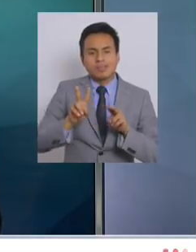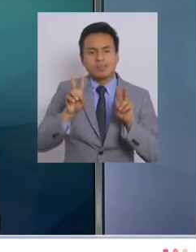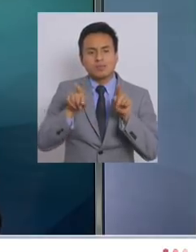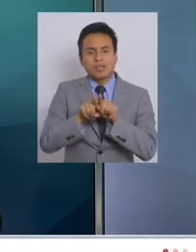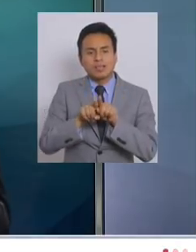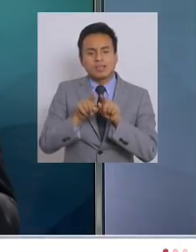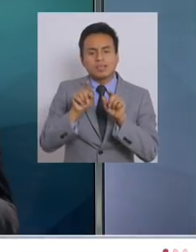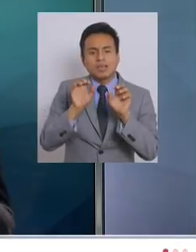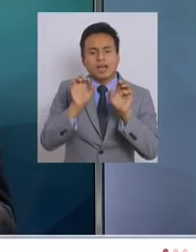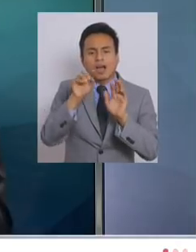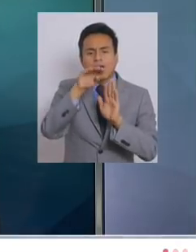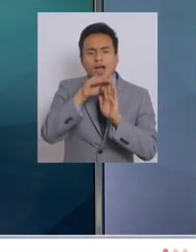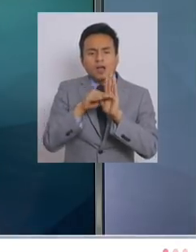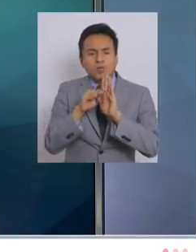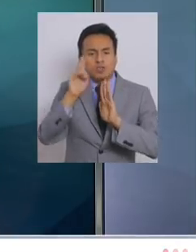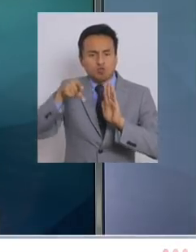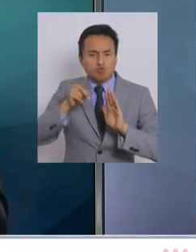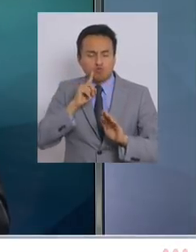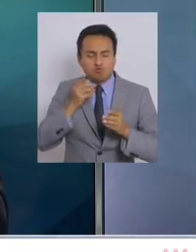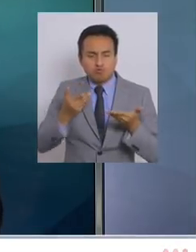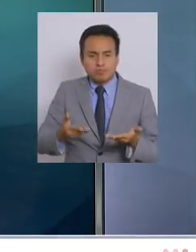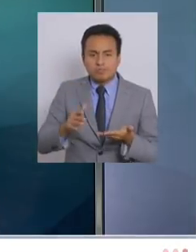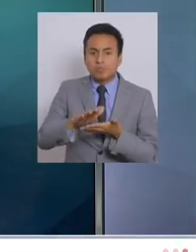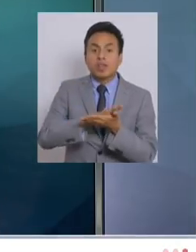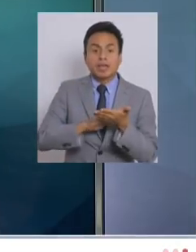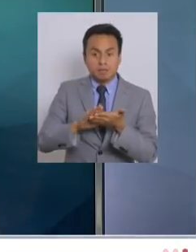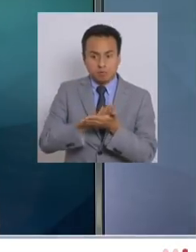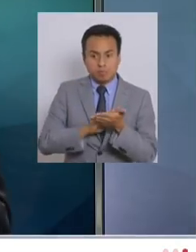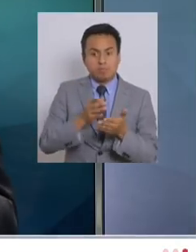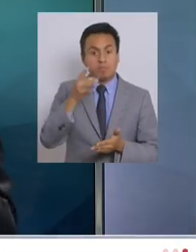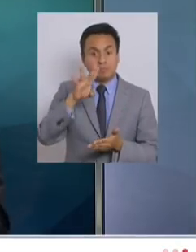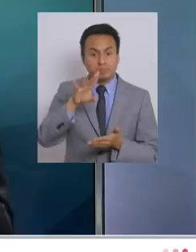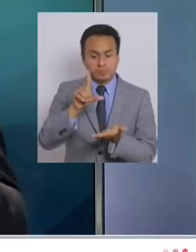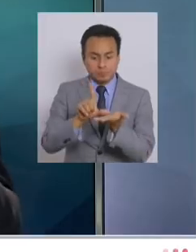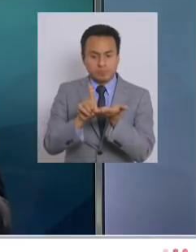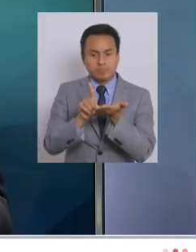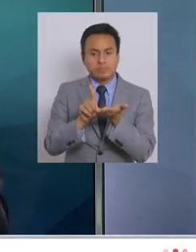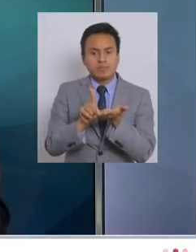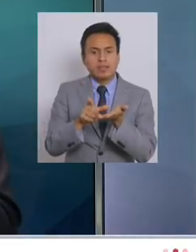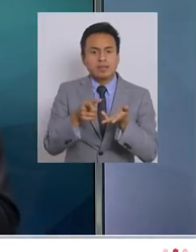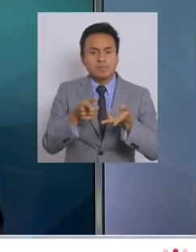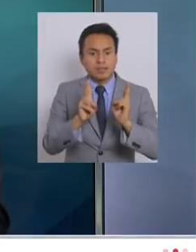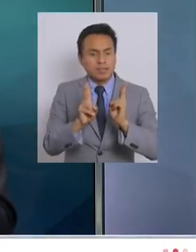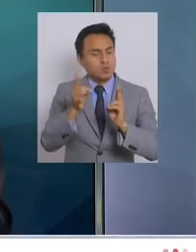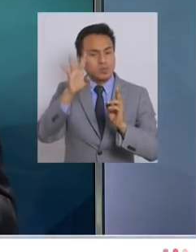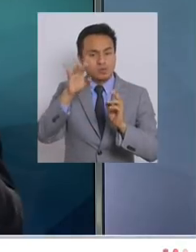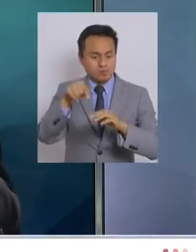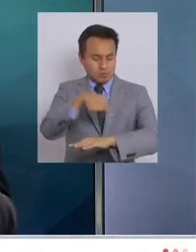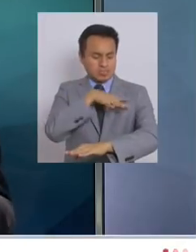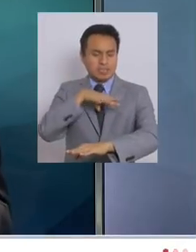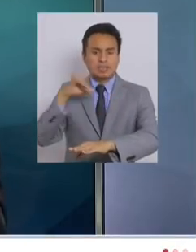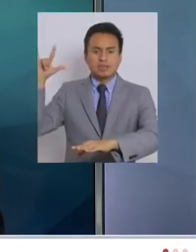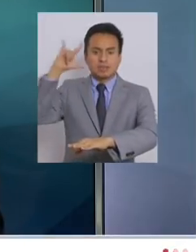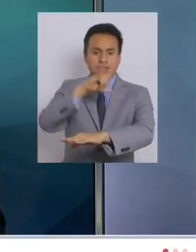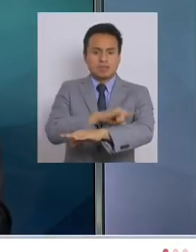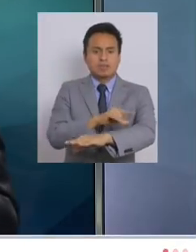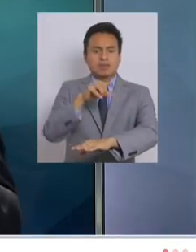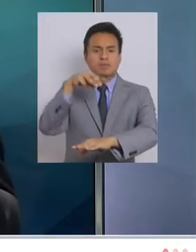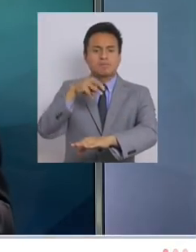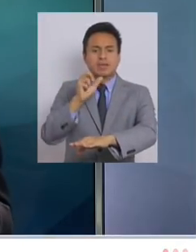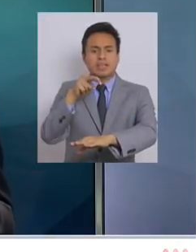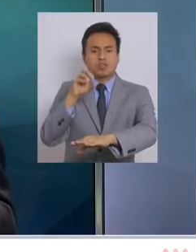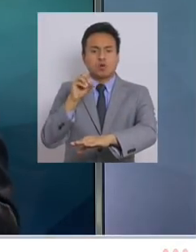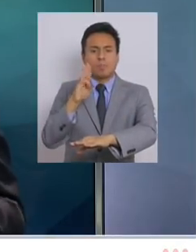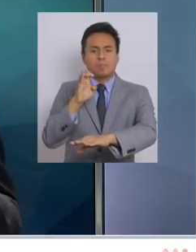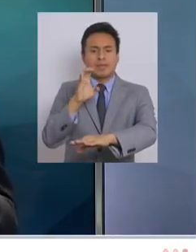restricciones como las que vivían nosotros tenemos ejemplo el único lugar habilitado para entrar en este caso es el aeropuerto arturo merino benítez en donde